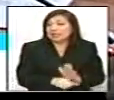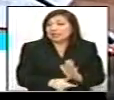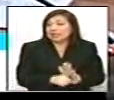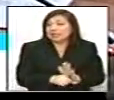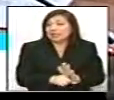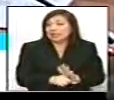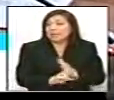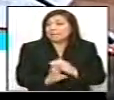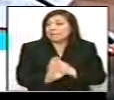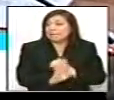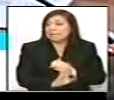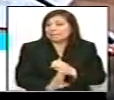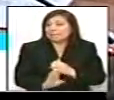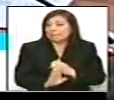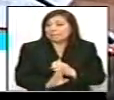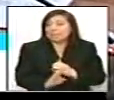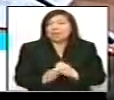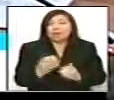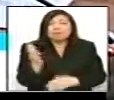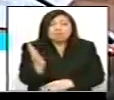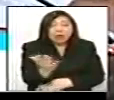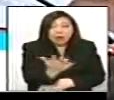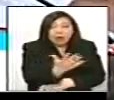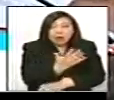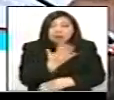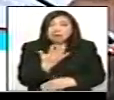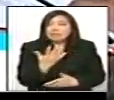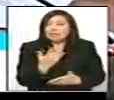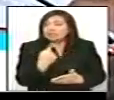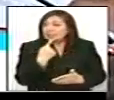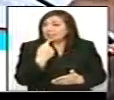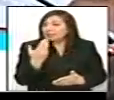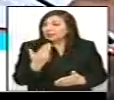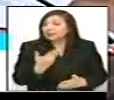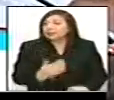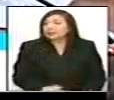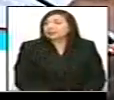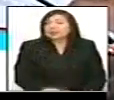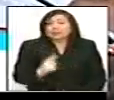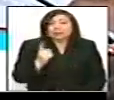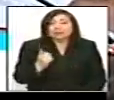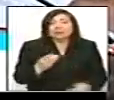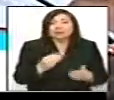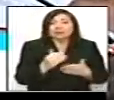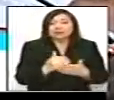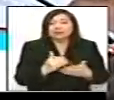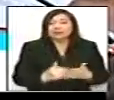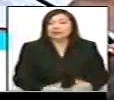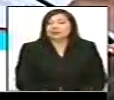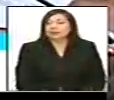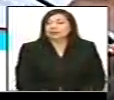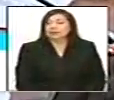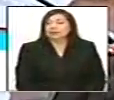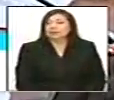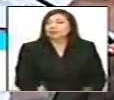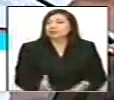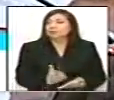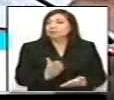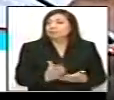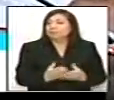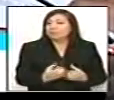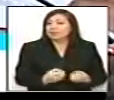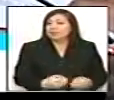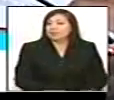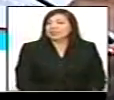la ley de protección de lo que es de los bosques establece efectivamente la creación y su reglamento la creación de un catastro